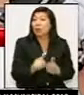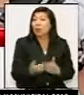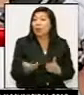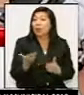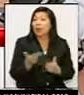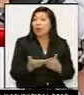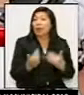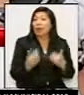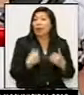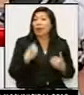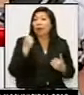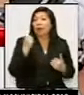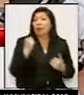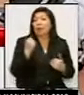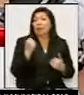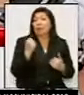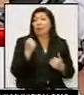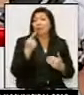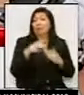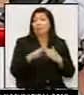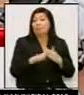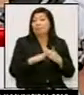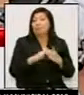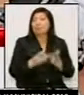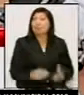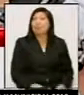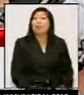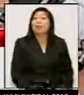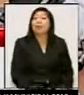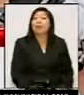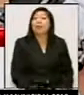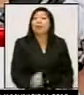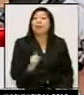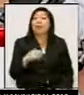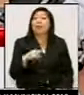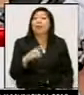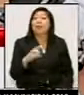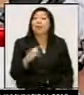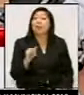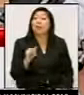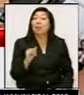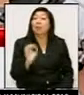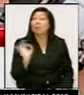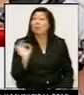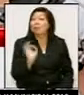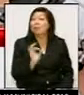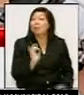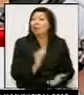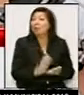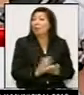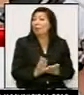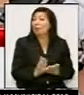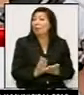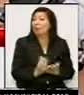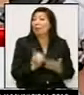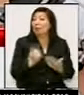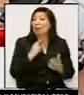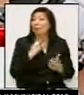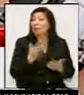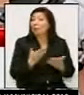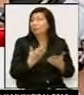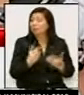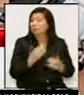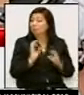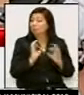consumidores tienen derecho a acceder a un servicio bajo condiciones de idoneidad, y el Indecopi fiscaliza sin ninguna distinción, ¿no? Entonces vamos a hacer, de repente no he